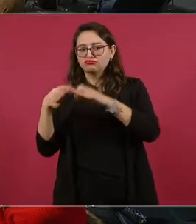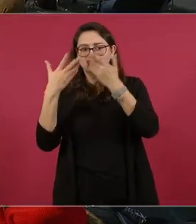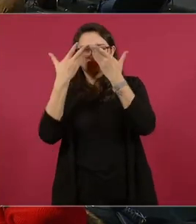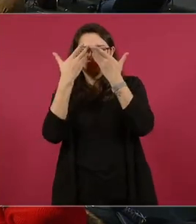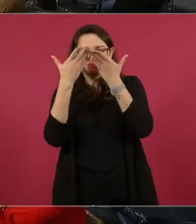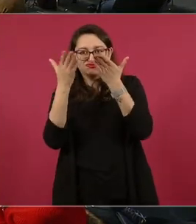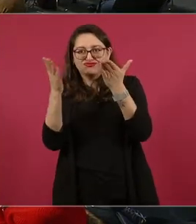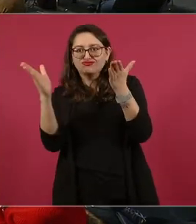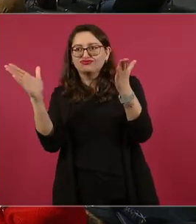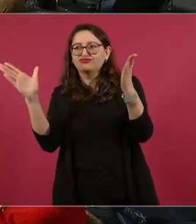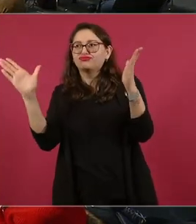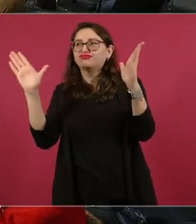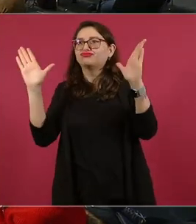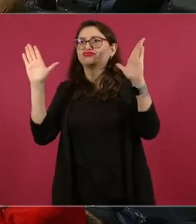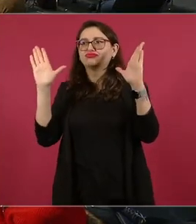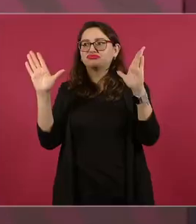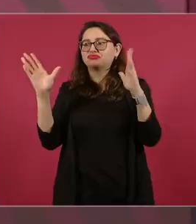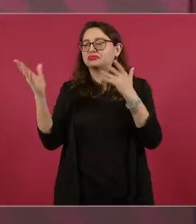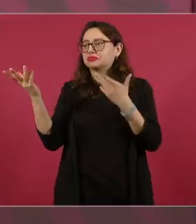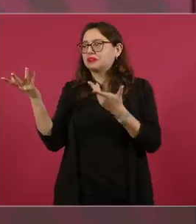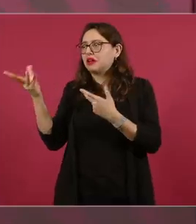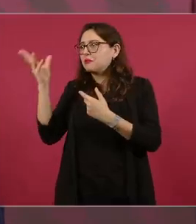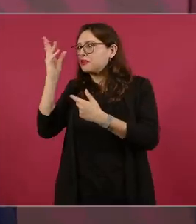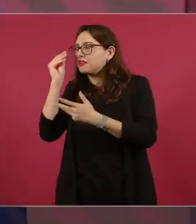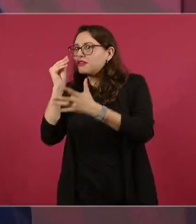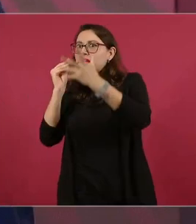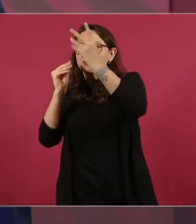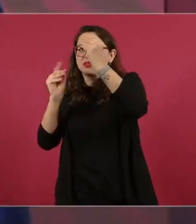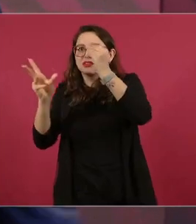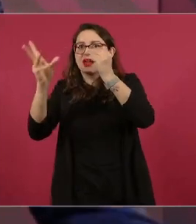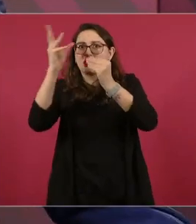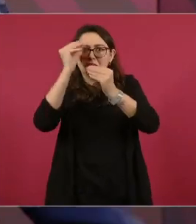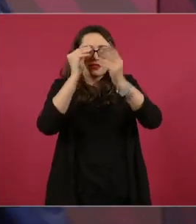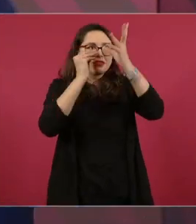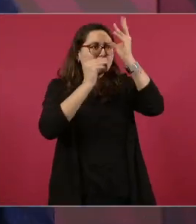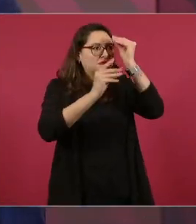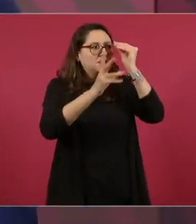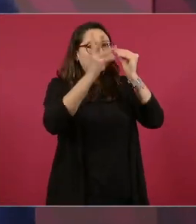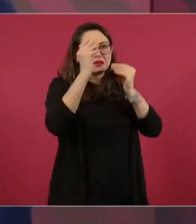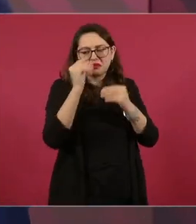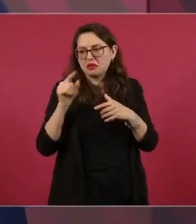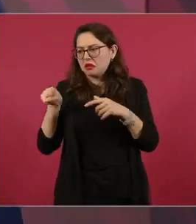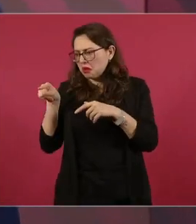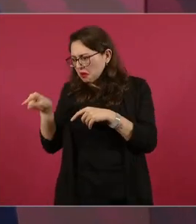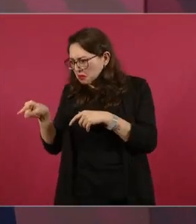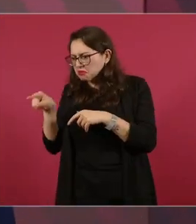más fresca, abierta, un libro abierto.